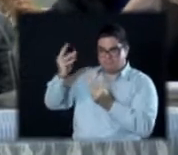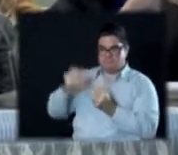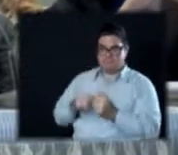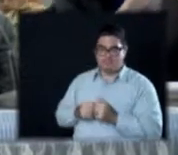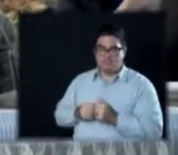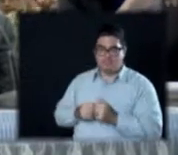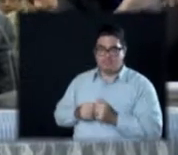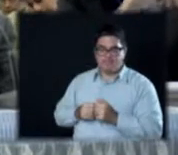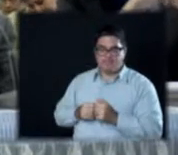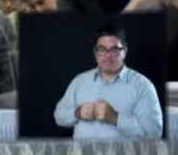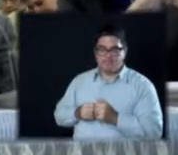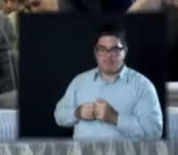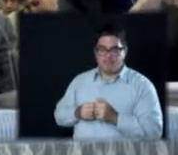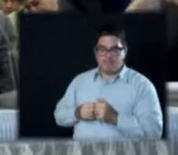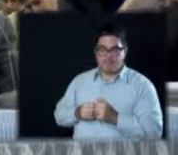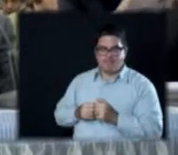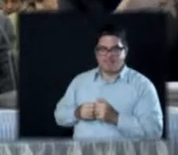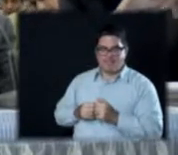dicho.